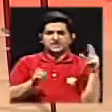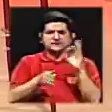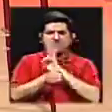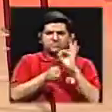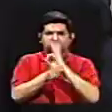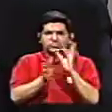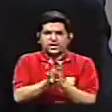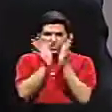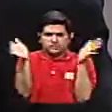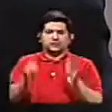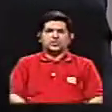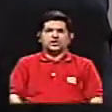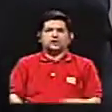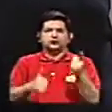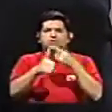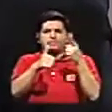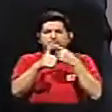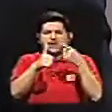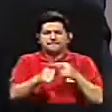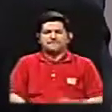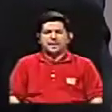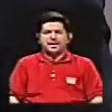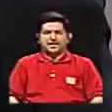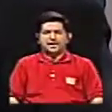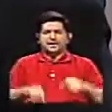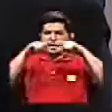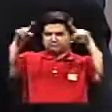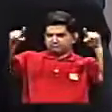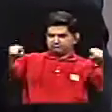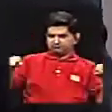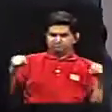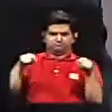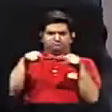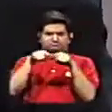públicos. Una de las primeras filminas